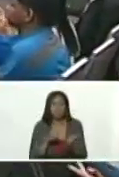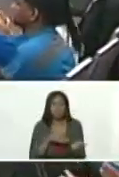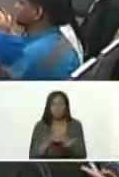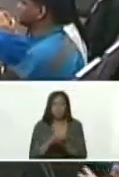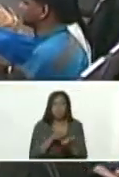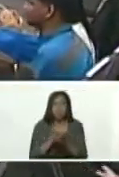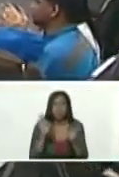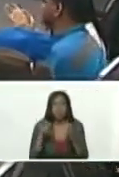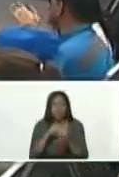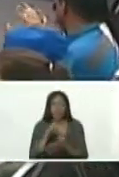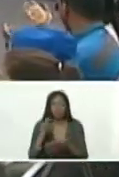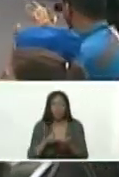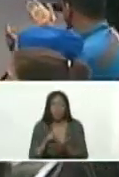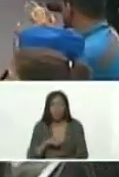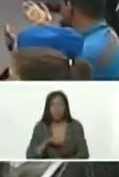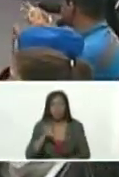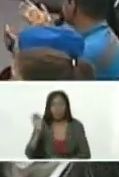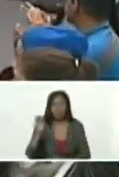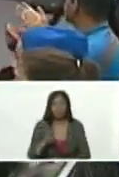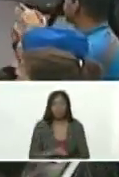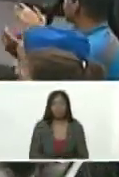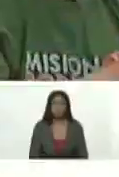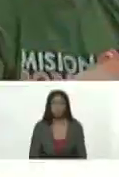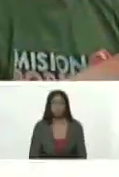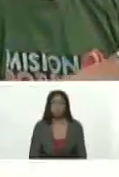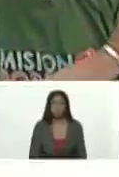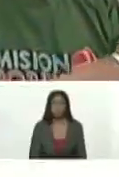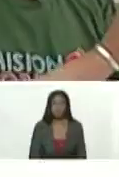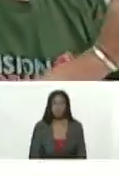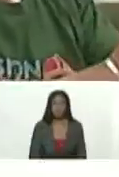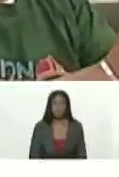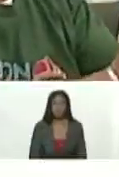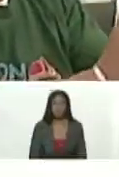imprentas nacionales del país.